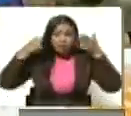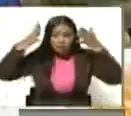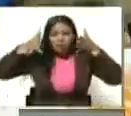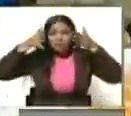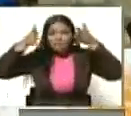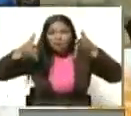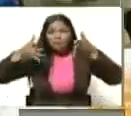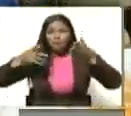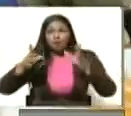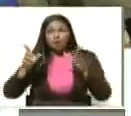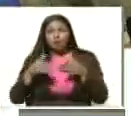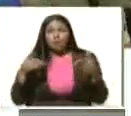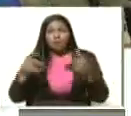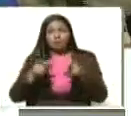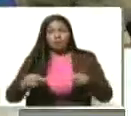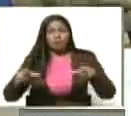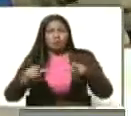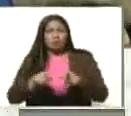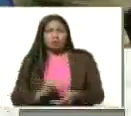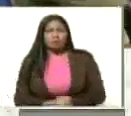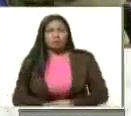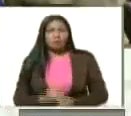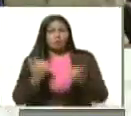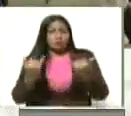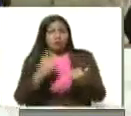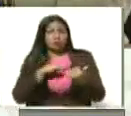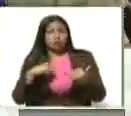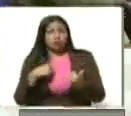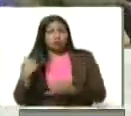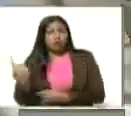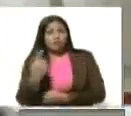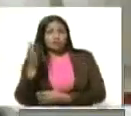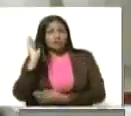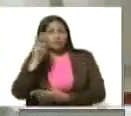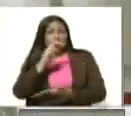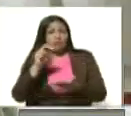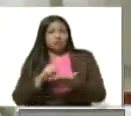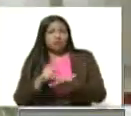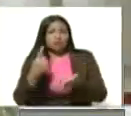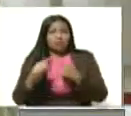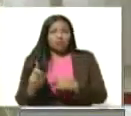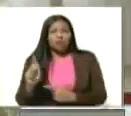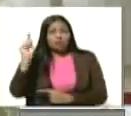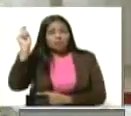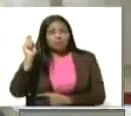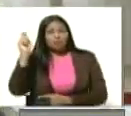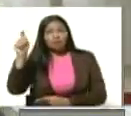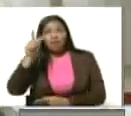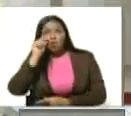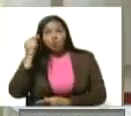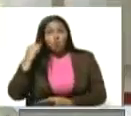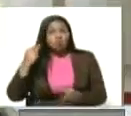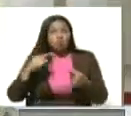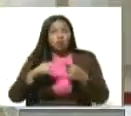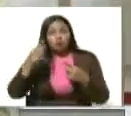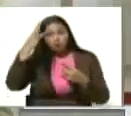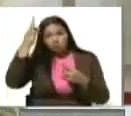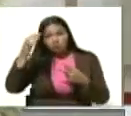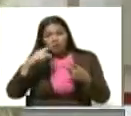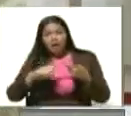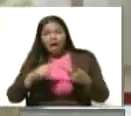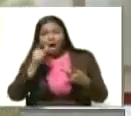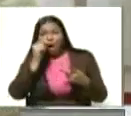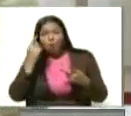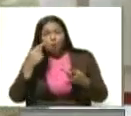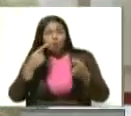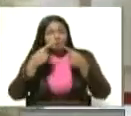para ocupar estos espacios. Y ahorita no estamos solamente en la Asamblea Nacional. Tenemos diputadas y diputados legislativos, concejales y concejalas